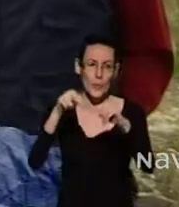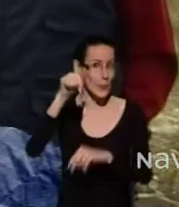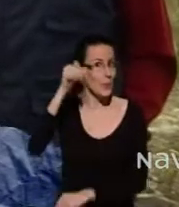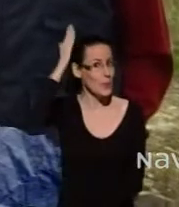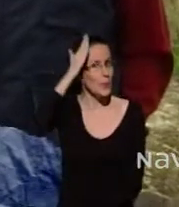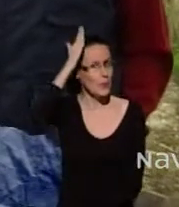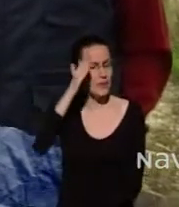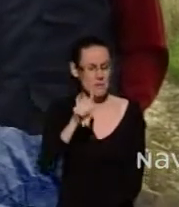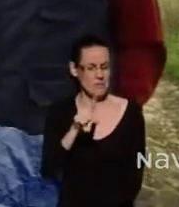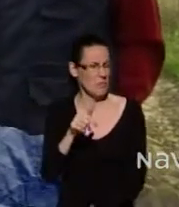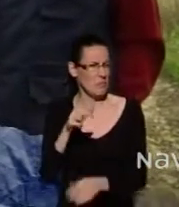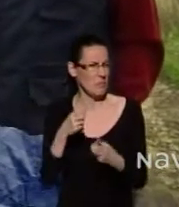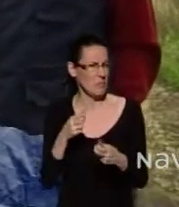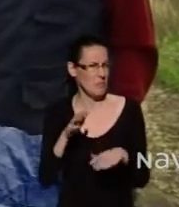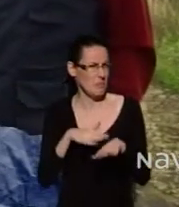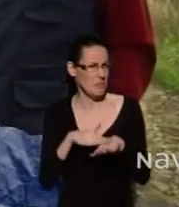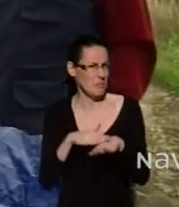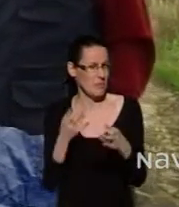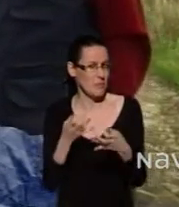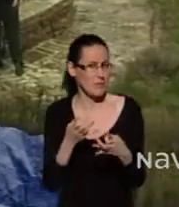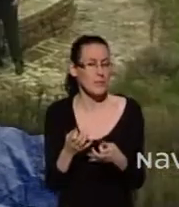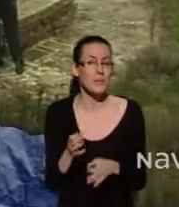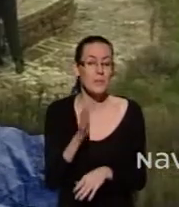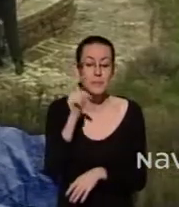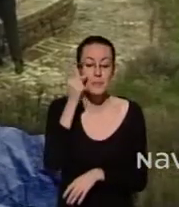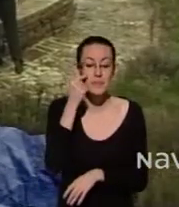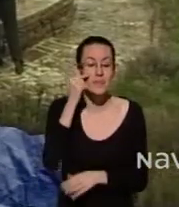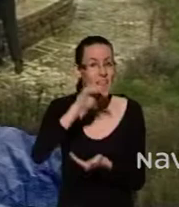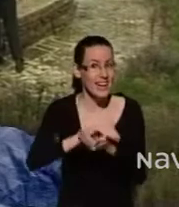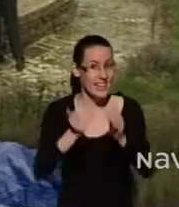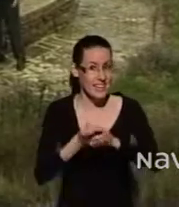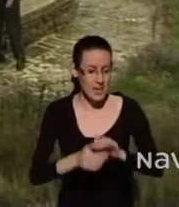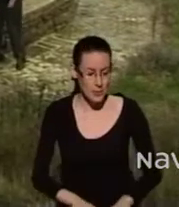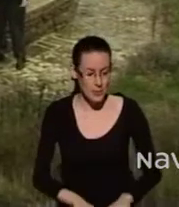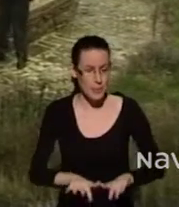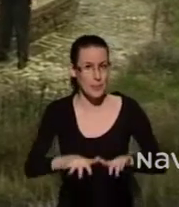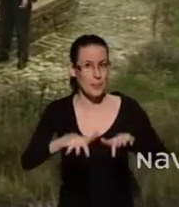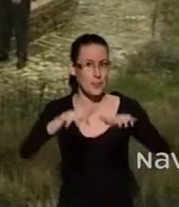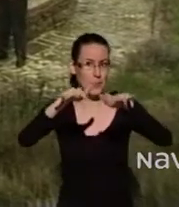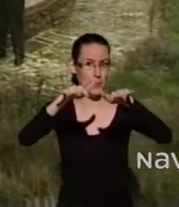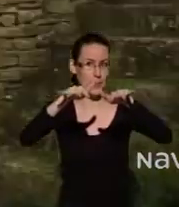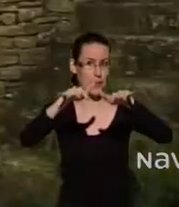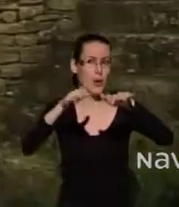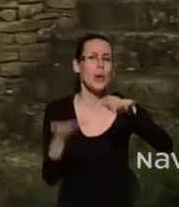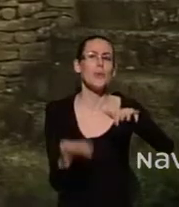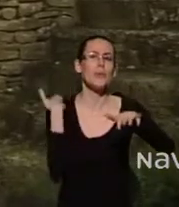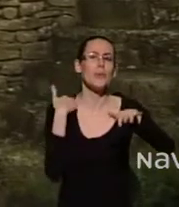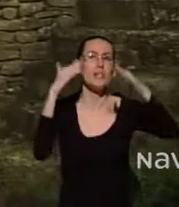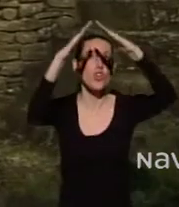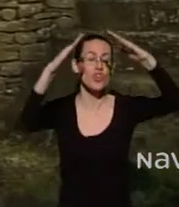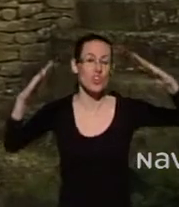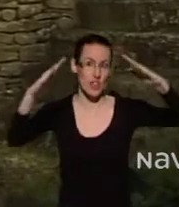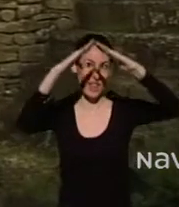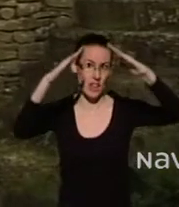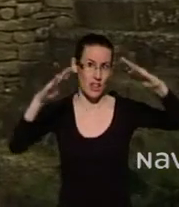para recolectar, depositar aquí, llenar esto de nieve. Claro, esto tenía también un tejado, claro, para